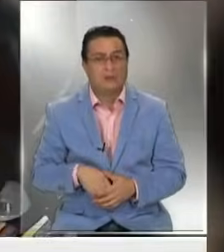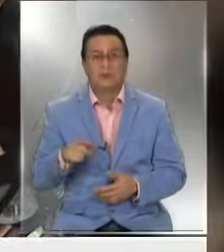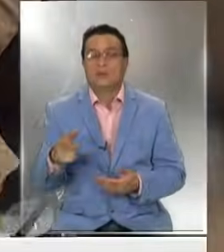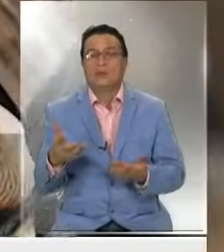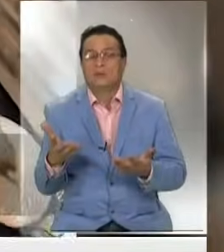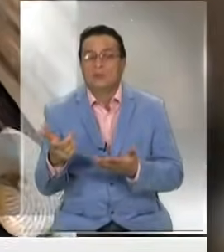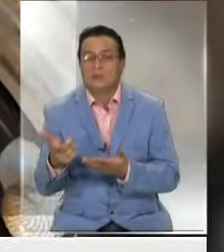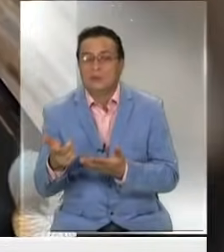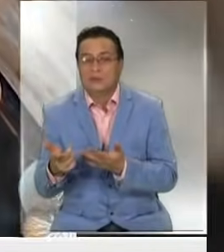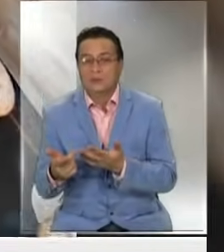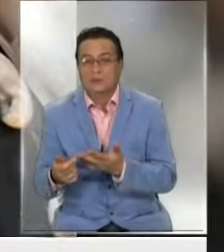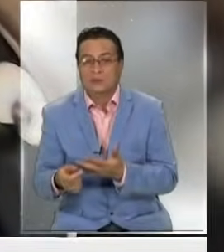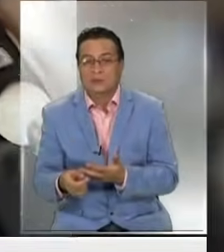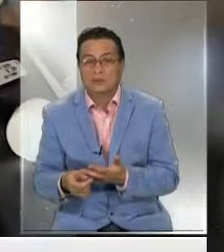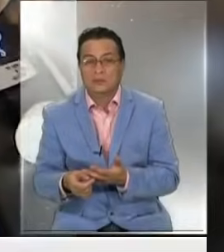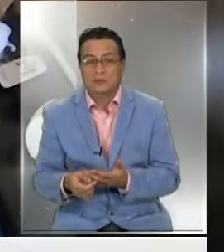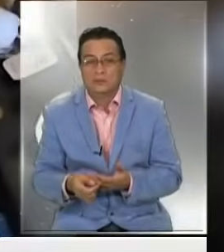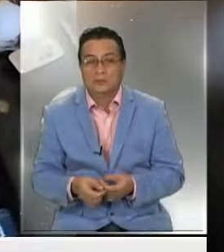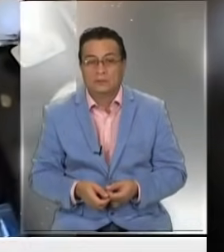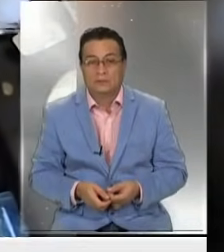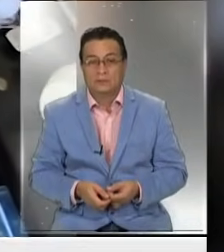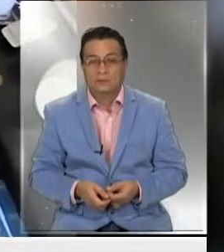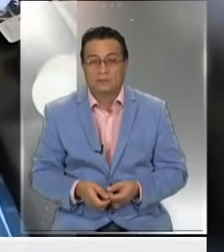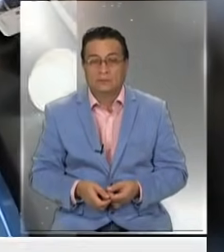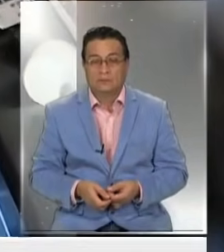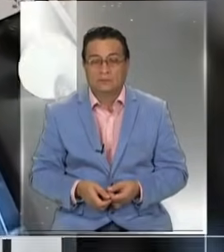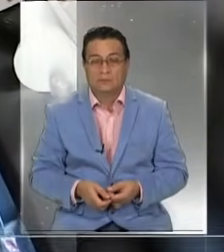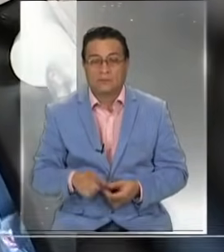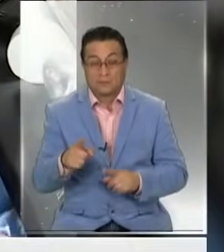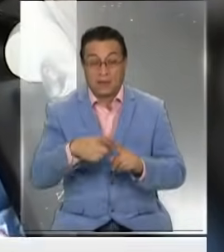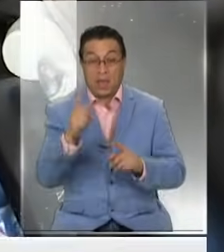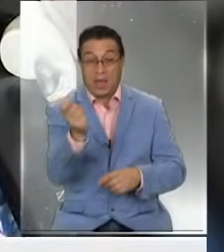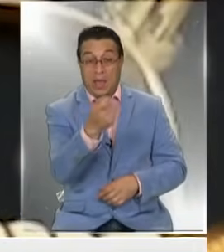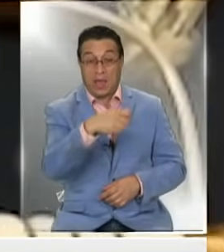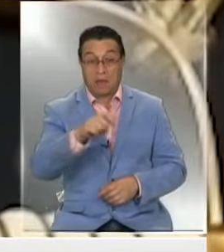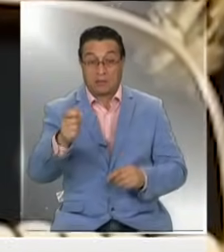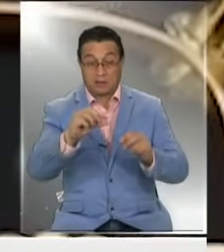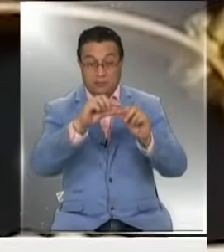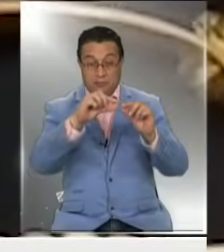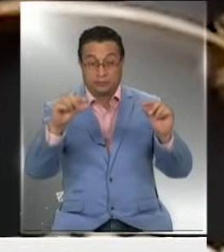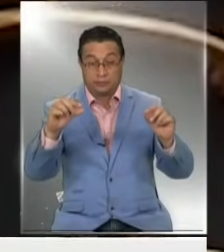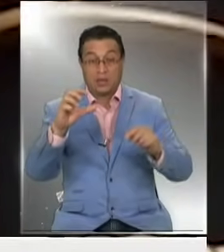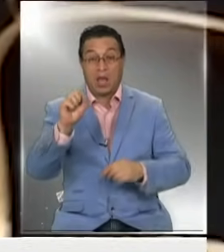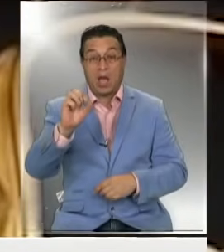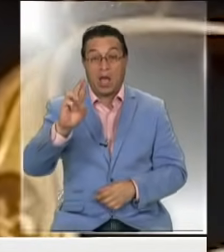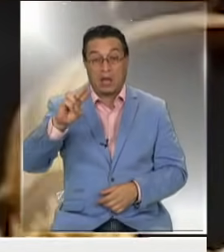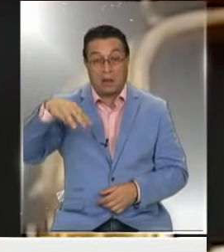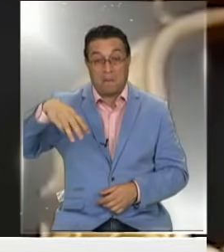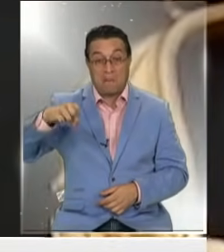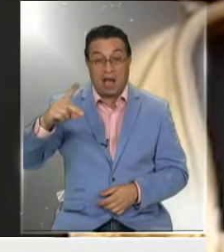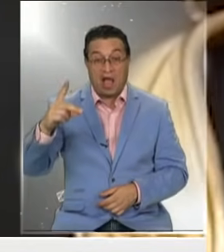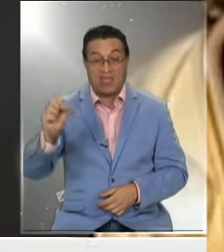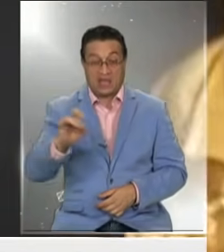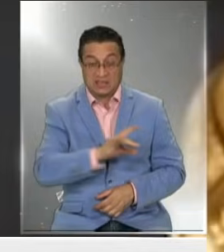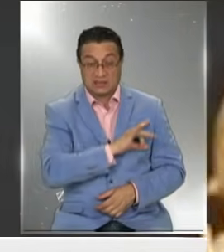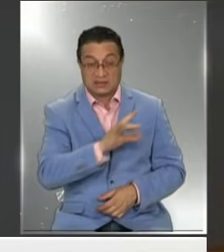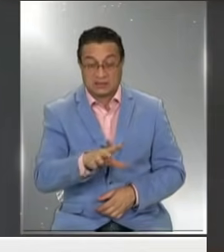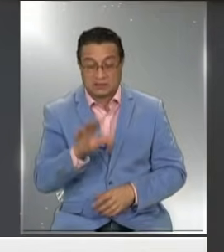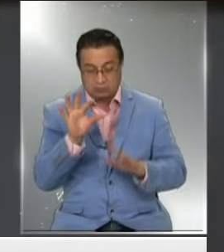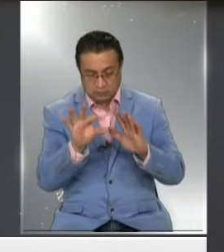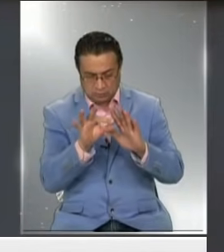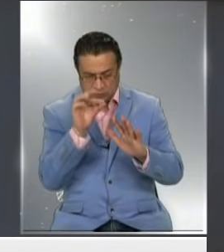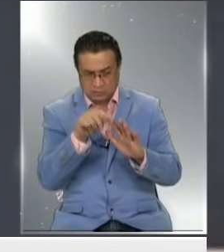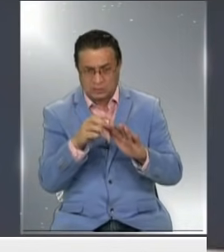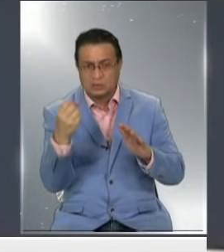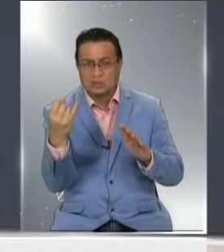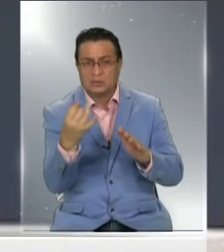puerta ahí? Una espada con una inscripción de la Armada de Chile, la cual sería periciada para determinar